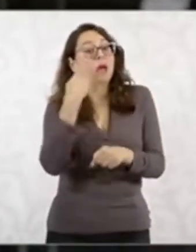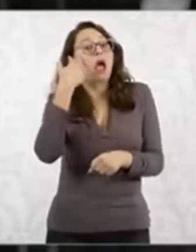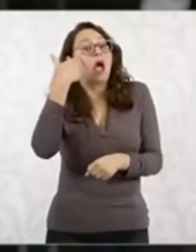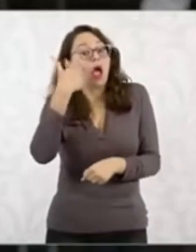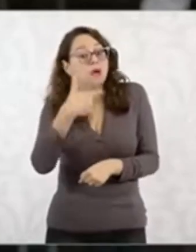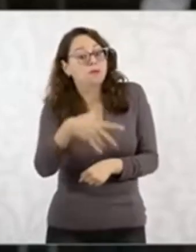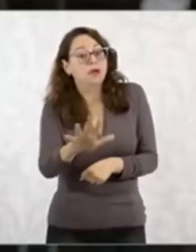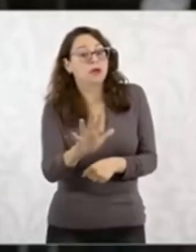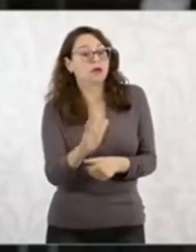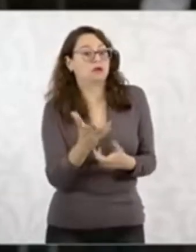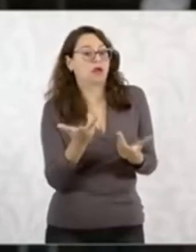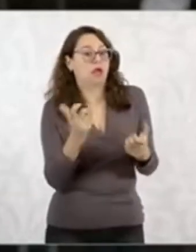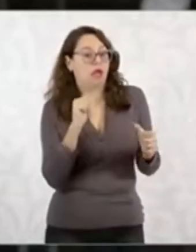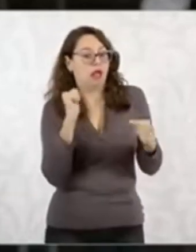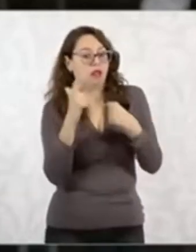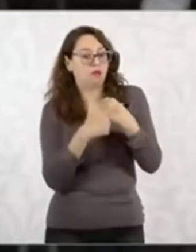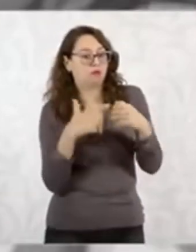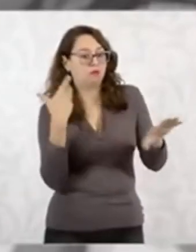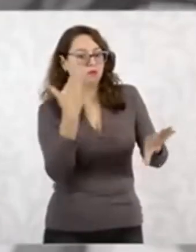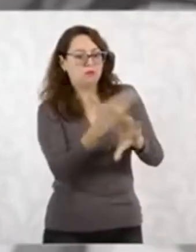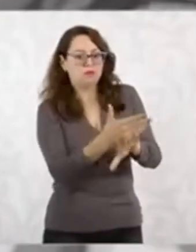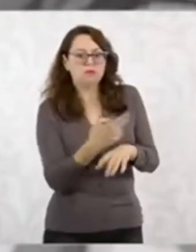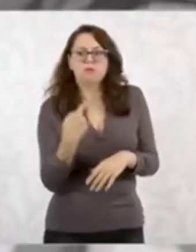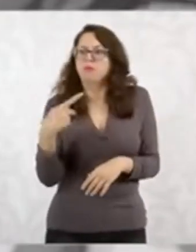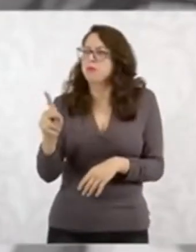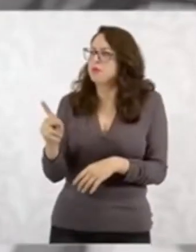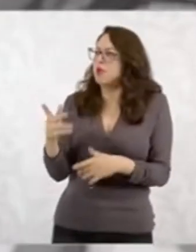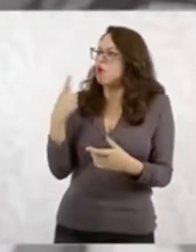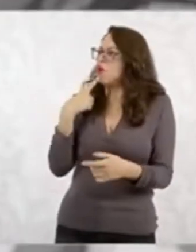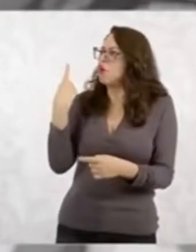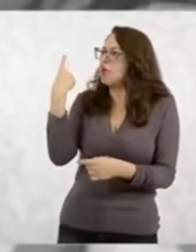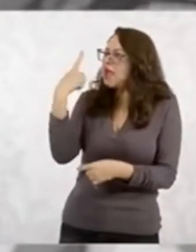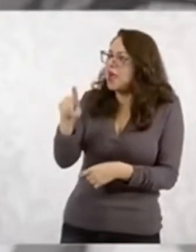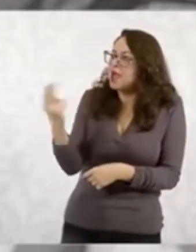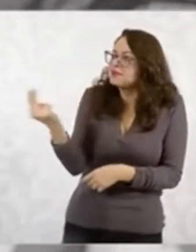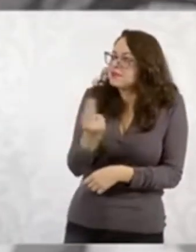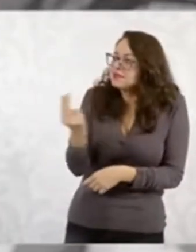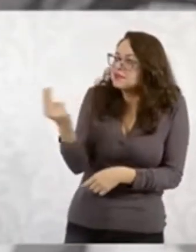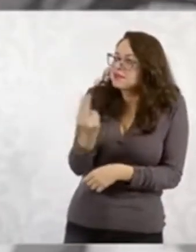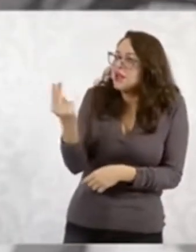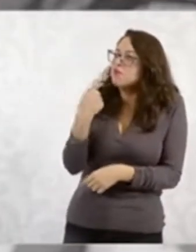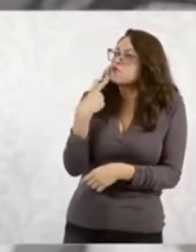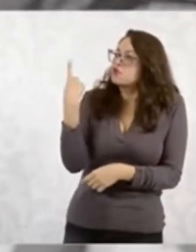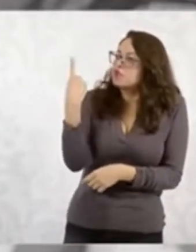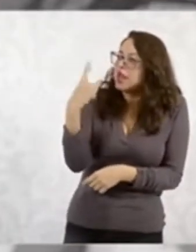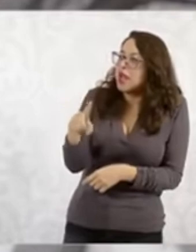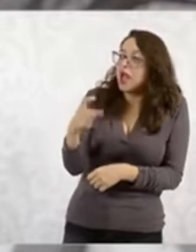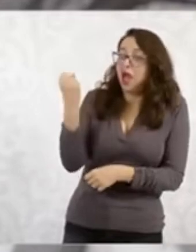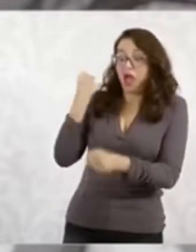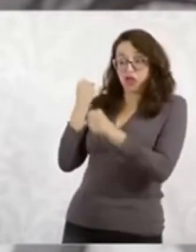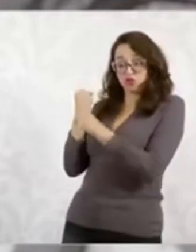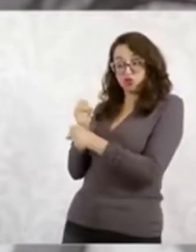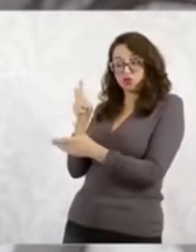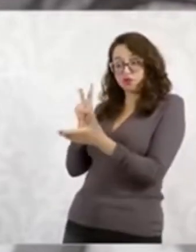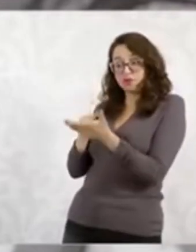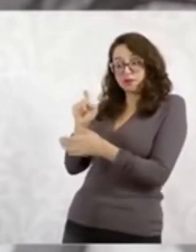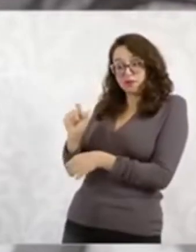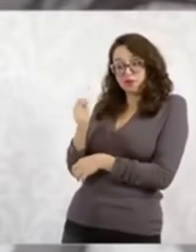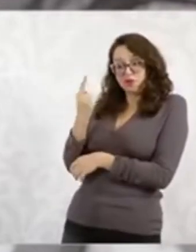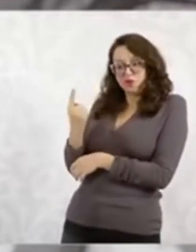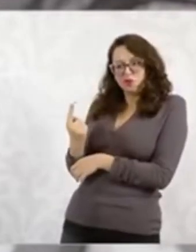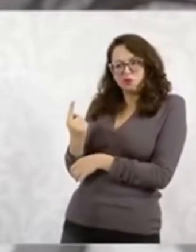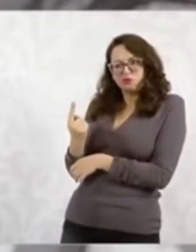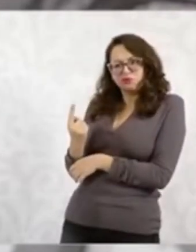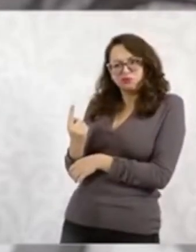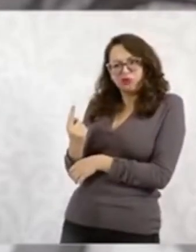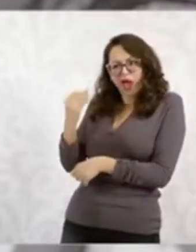si se formalizaba un proceso judicial. Pero se basaría en quejas que se presentaron en el 21. Pues ¿cómo vas a analizar algo